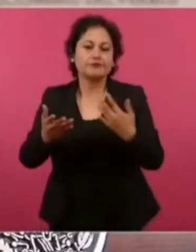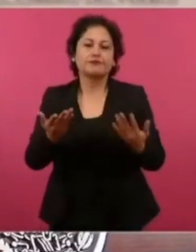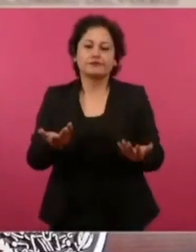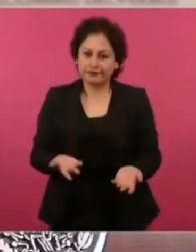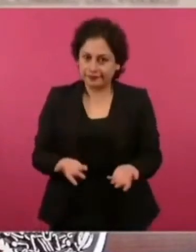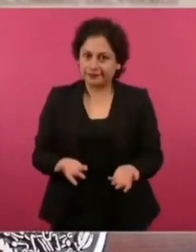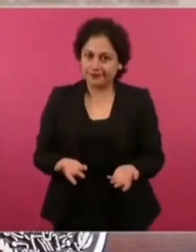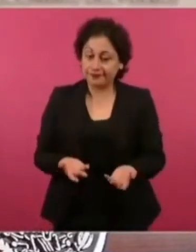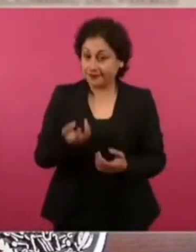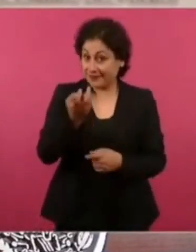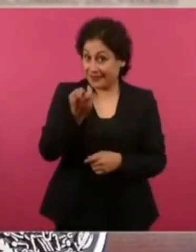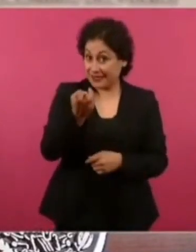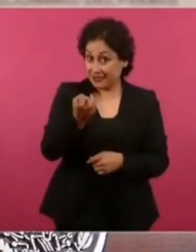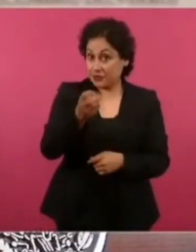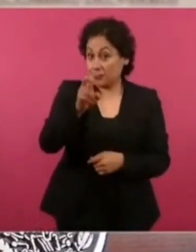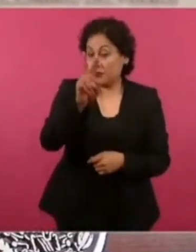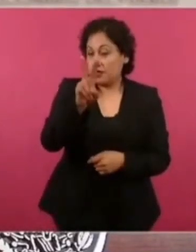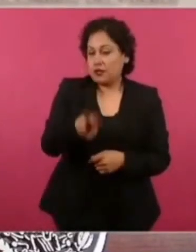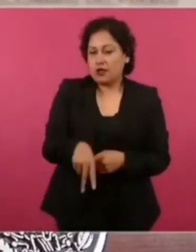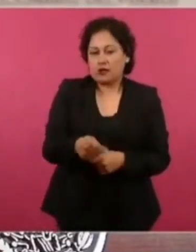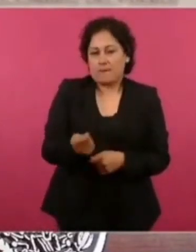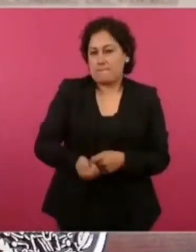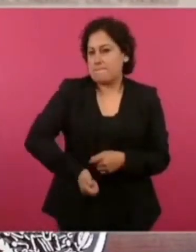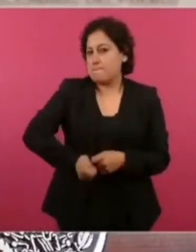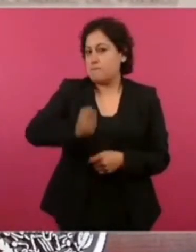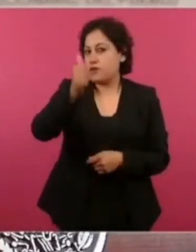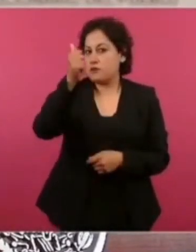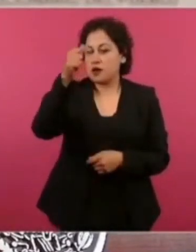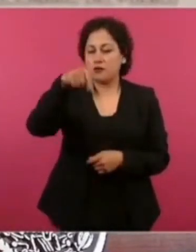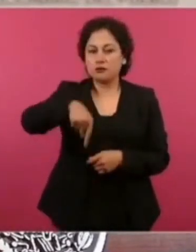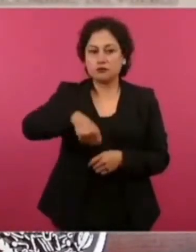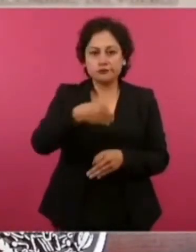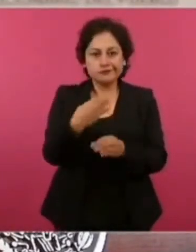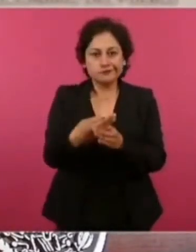excepcional el que